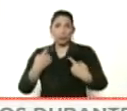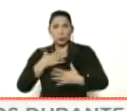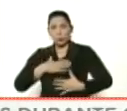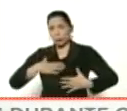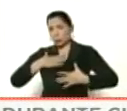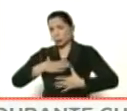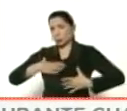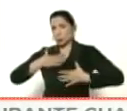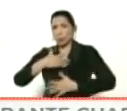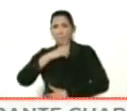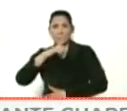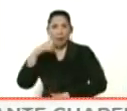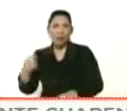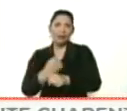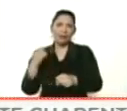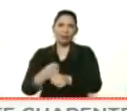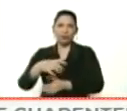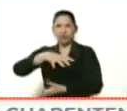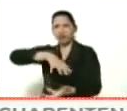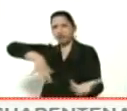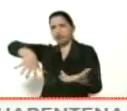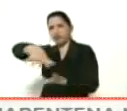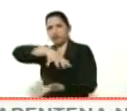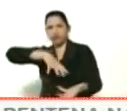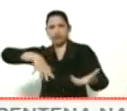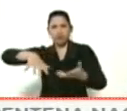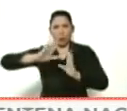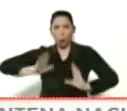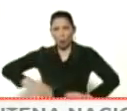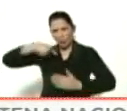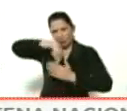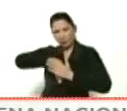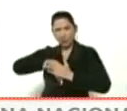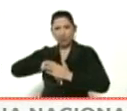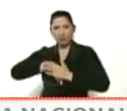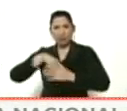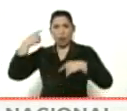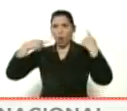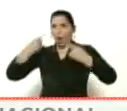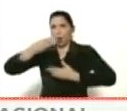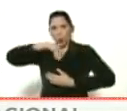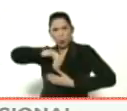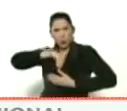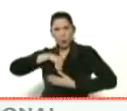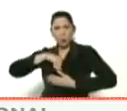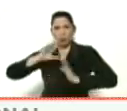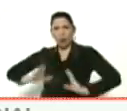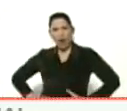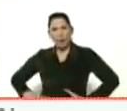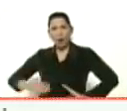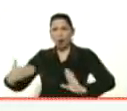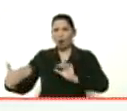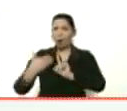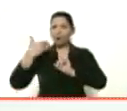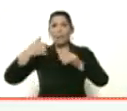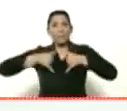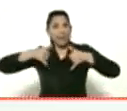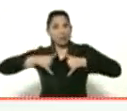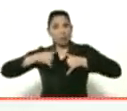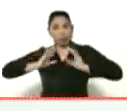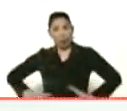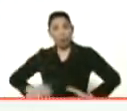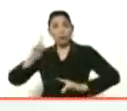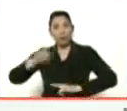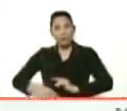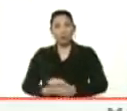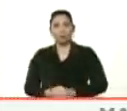llaman en los trabajos la tormenta de citoquinas. Se vuelve loco el sistema inmunológico y empieza a actuar contra el mismo organismo. Ya se sabe también